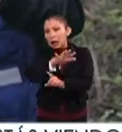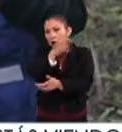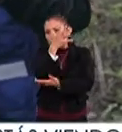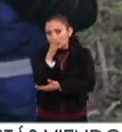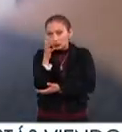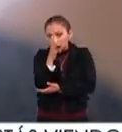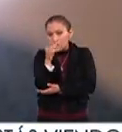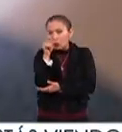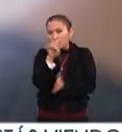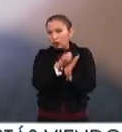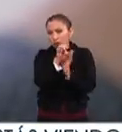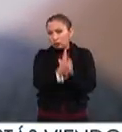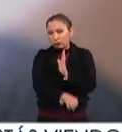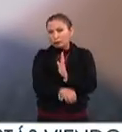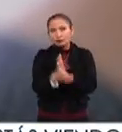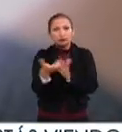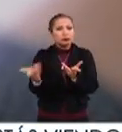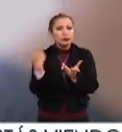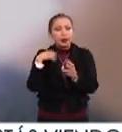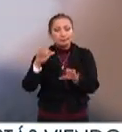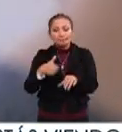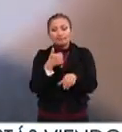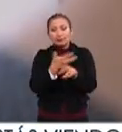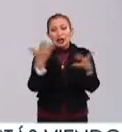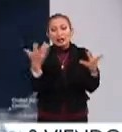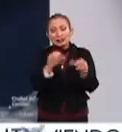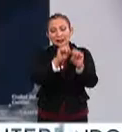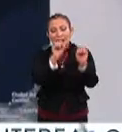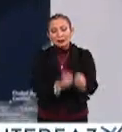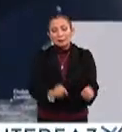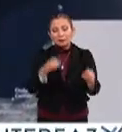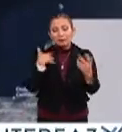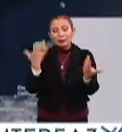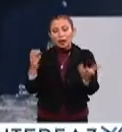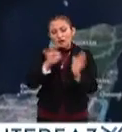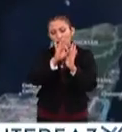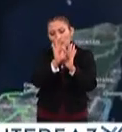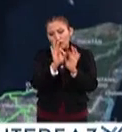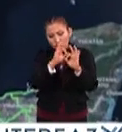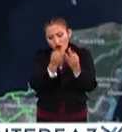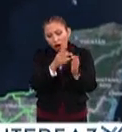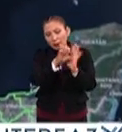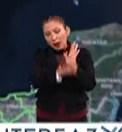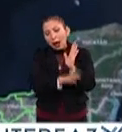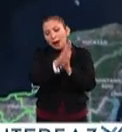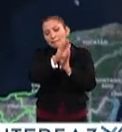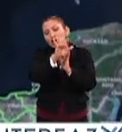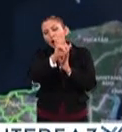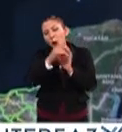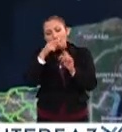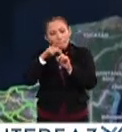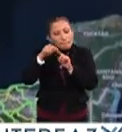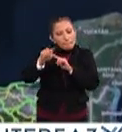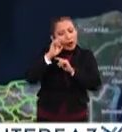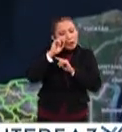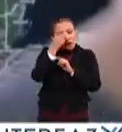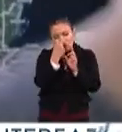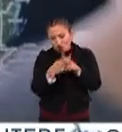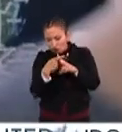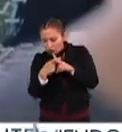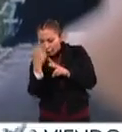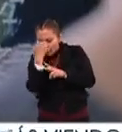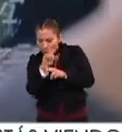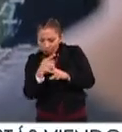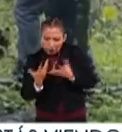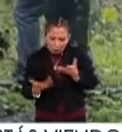sector. Un ejemplo es la creación de un sistema de modelos biométricos, que es una serie de ecuaciones